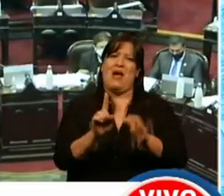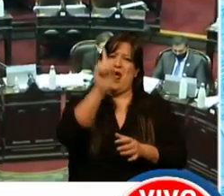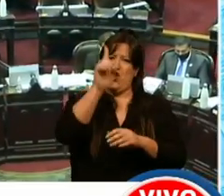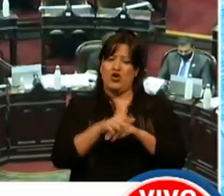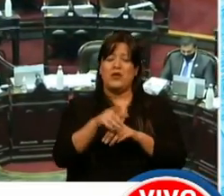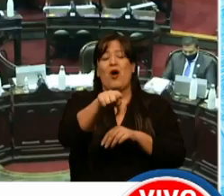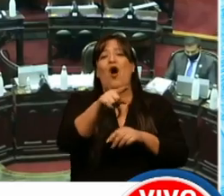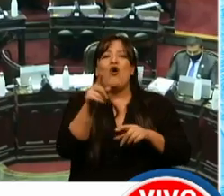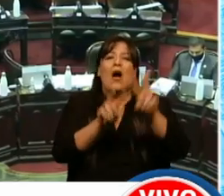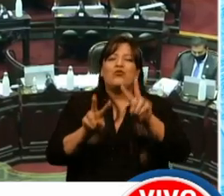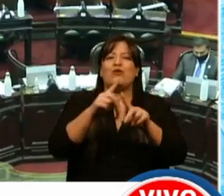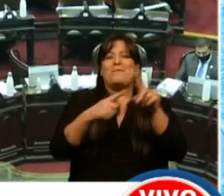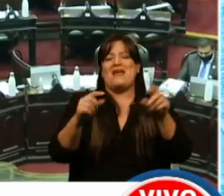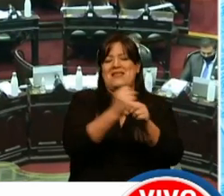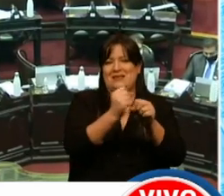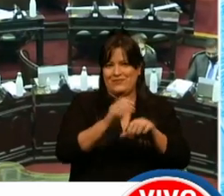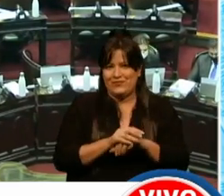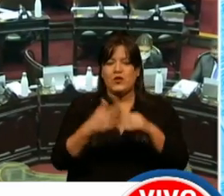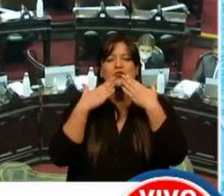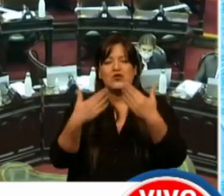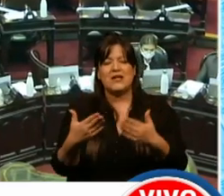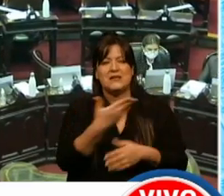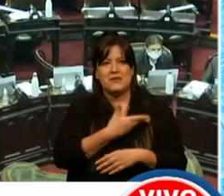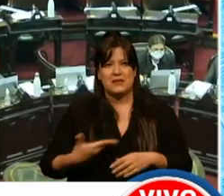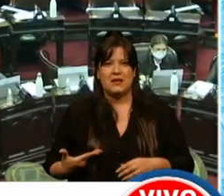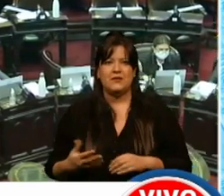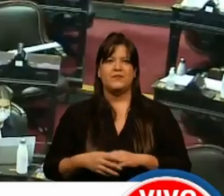que se está buscando muchas gracias presidente